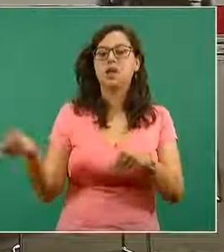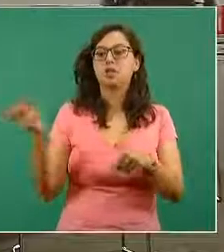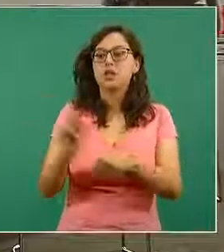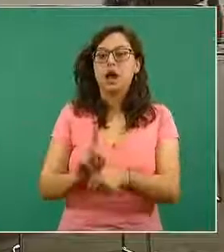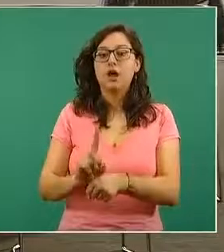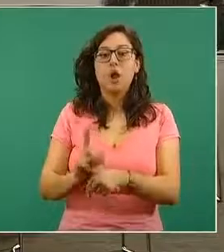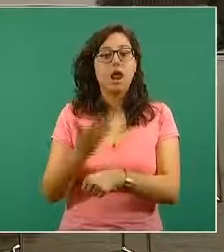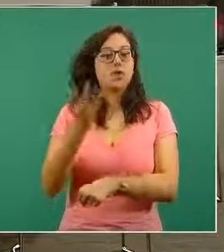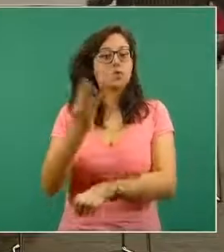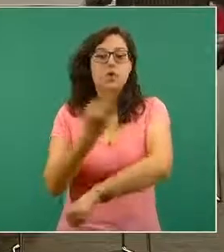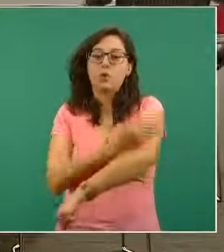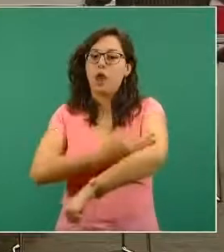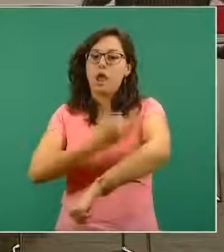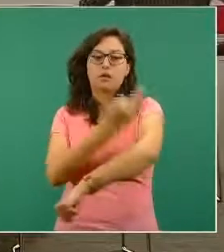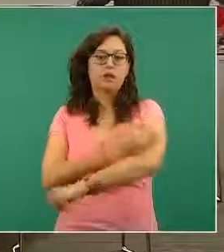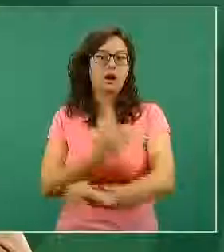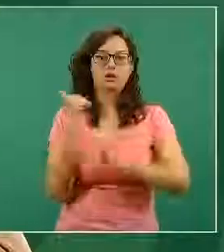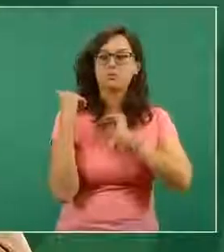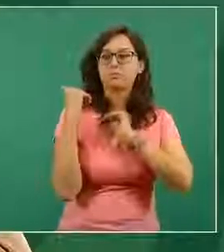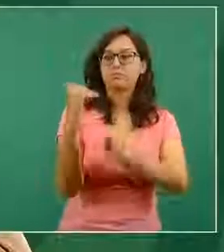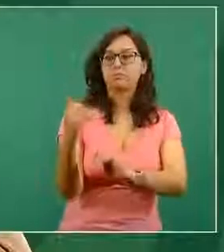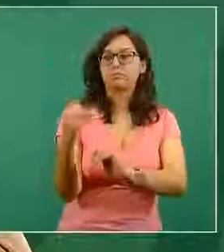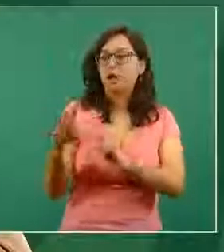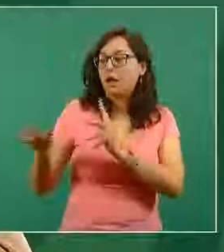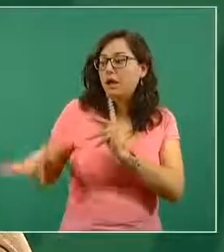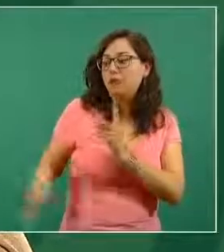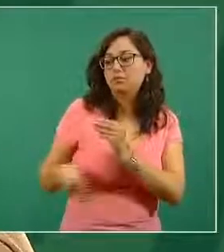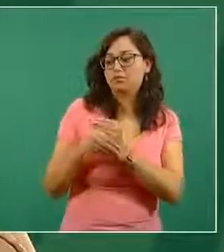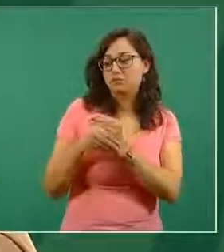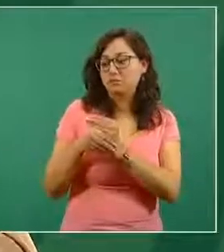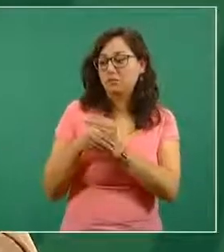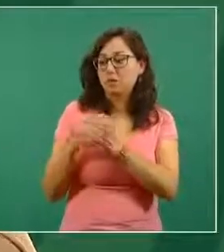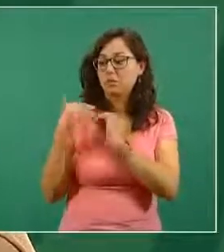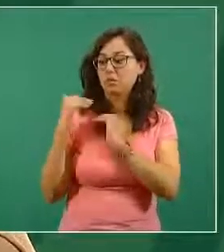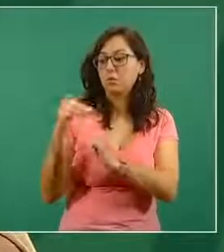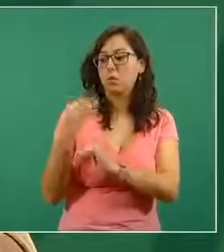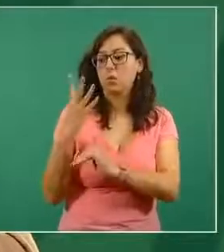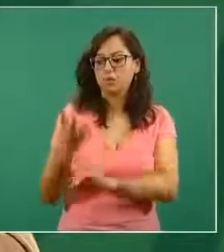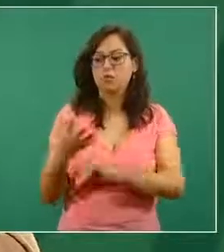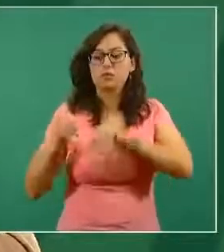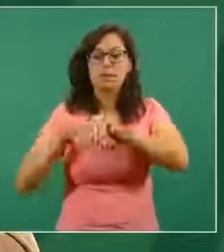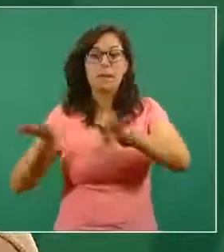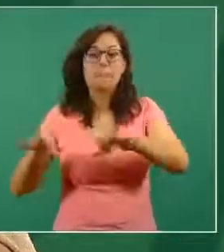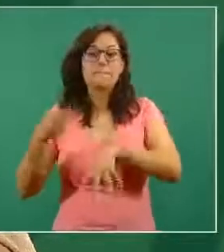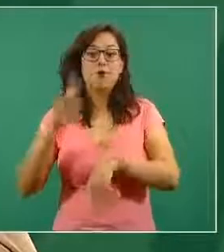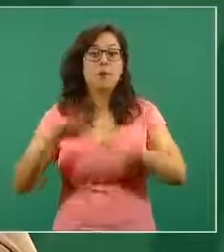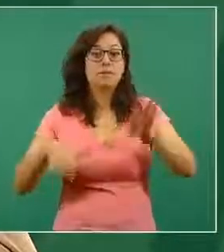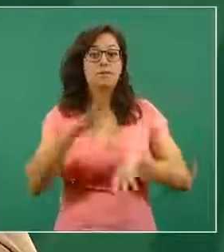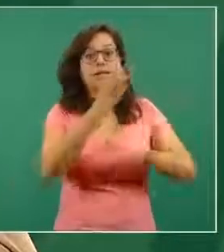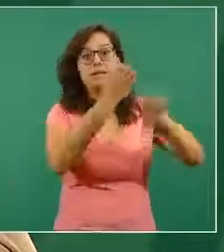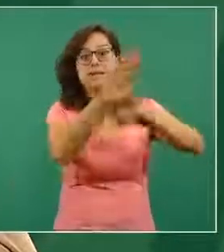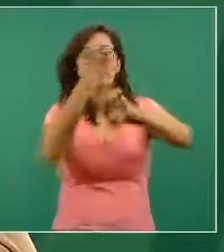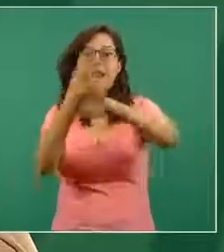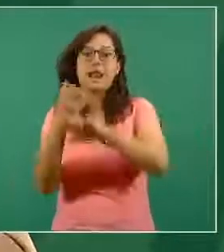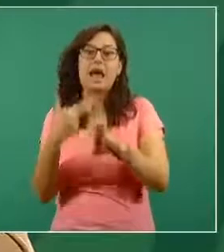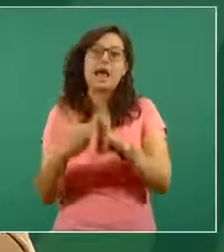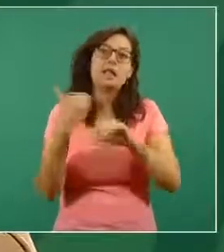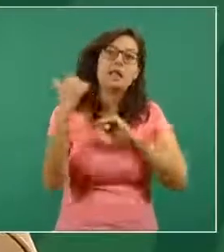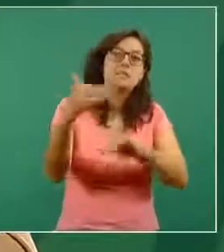las 16 horas. Y muchas veces las entidades federativas realizan cortes posteriores entre las 6 y 8 de la noche,